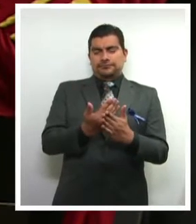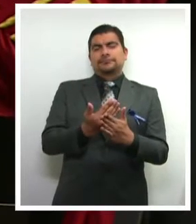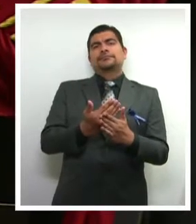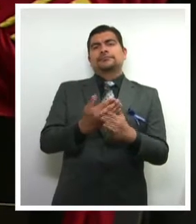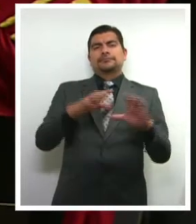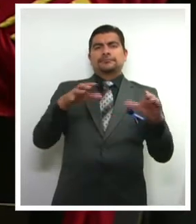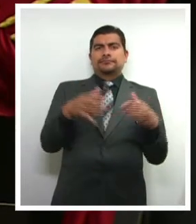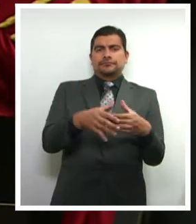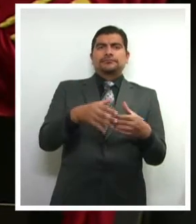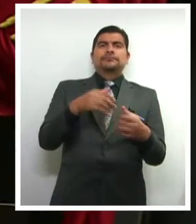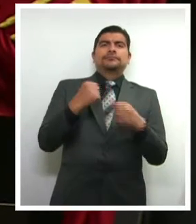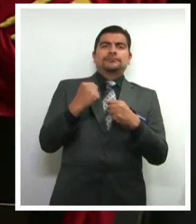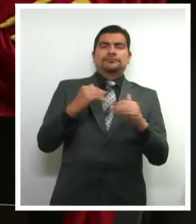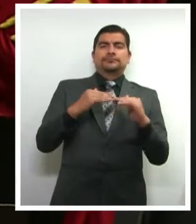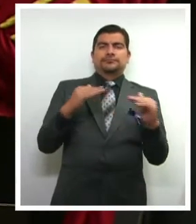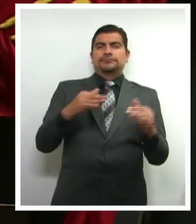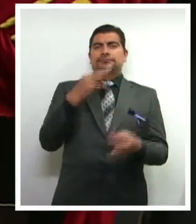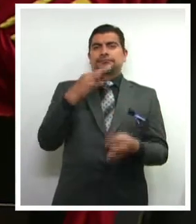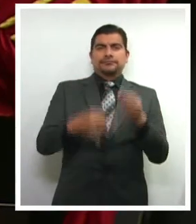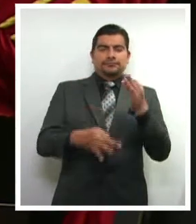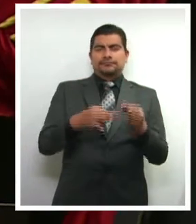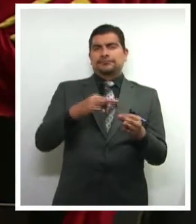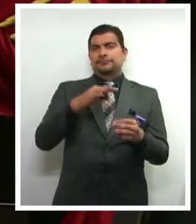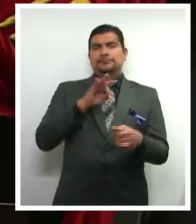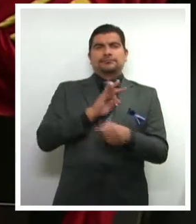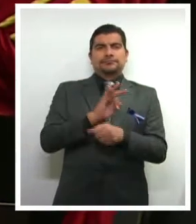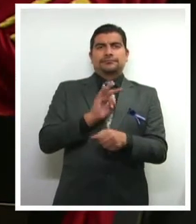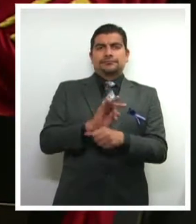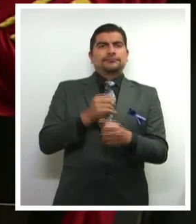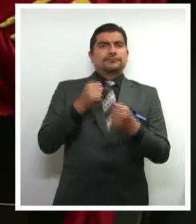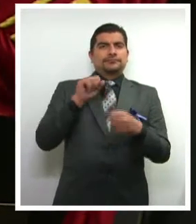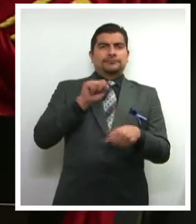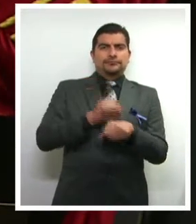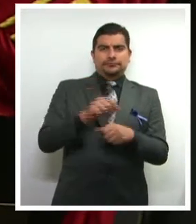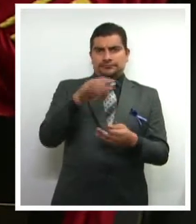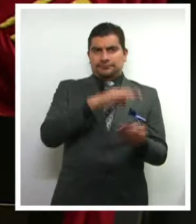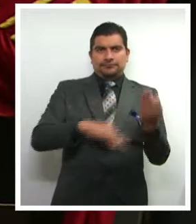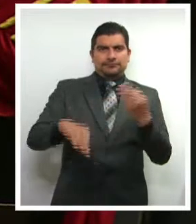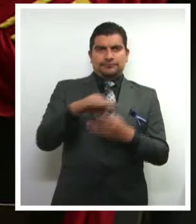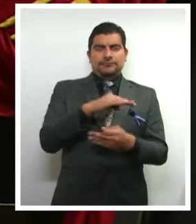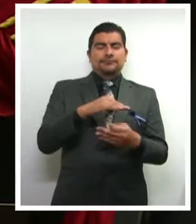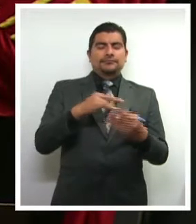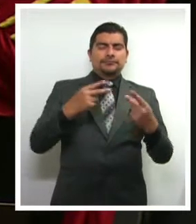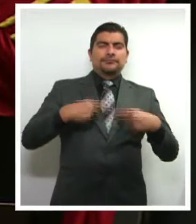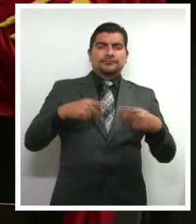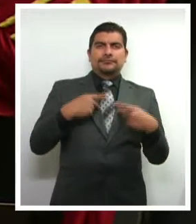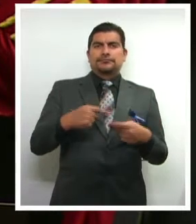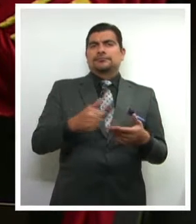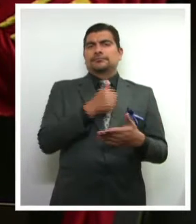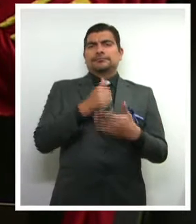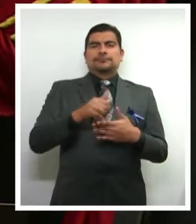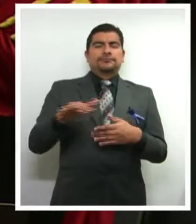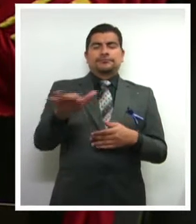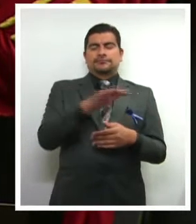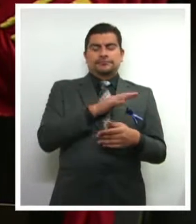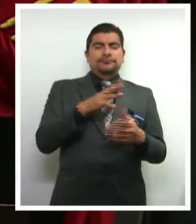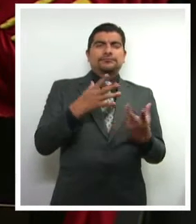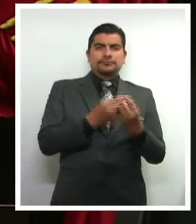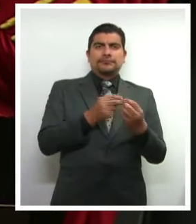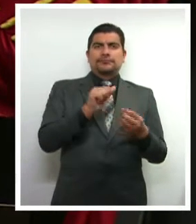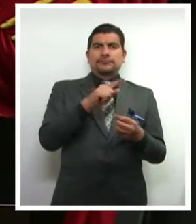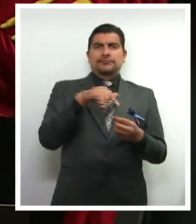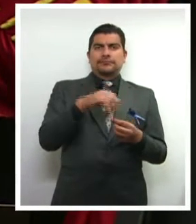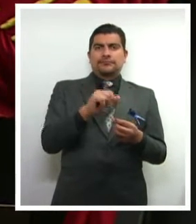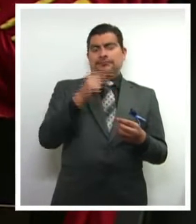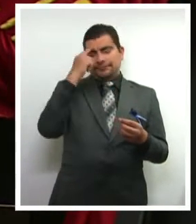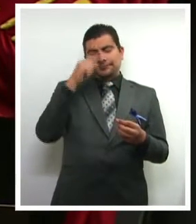Poder Judicial, Procuración de Justicia, Seguridad Ciudadana y Organismos Constitucionales Autónomos en el Salón